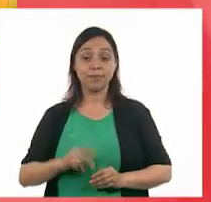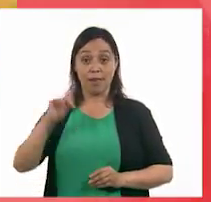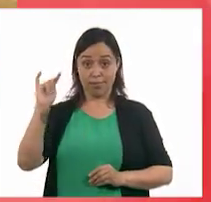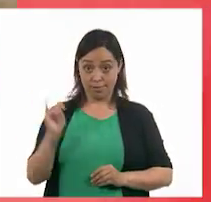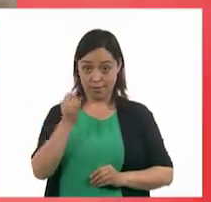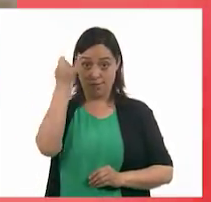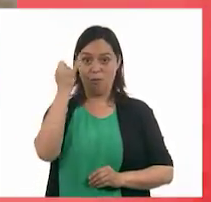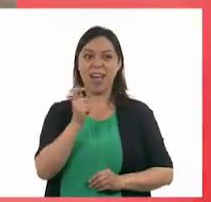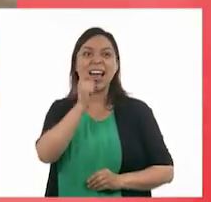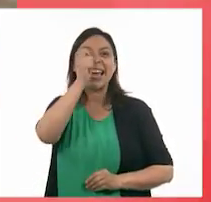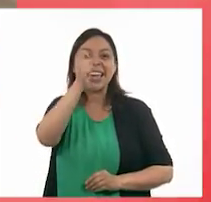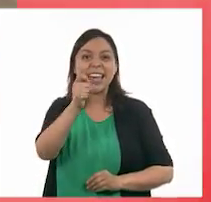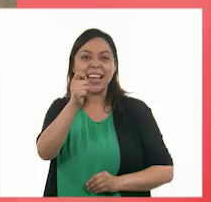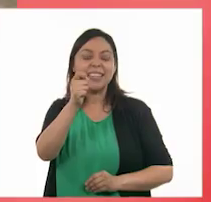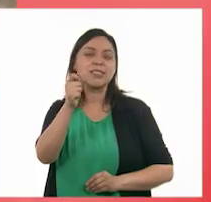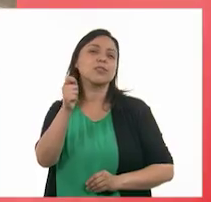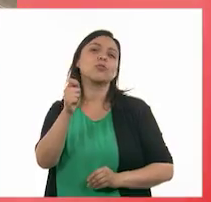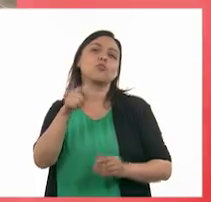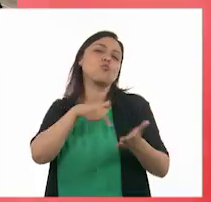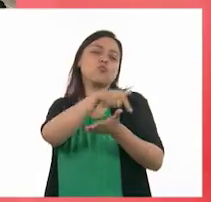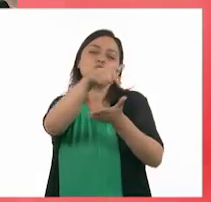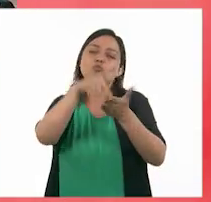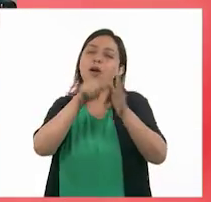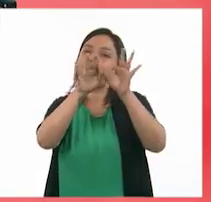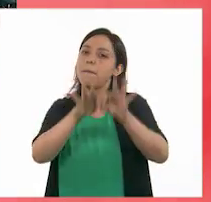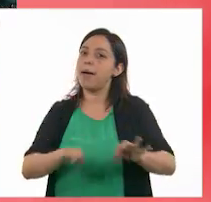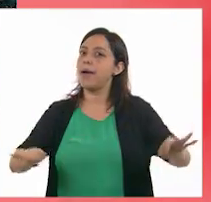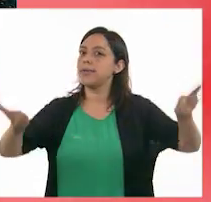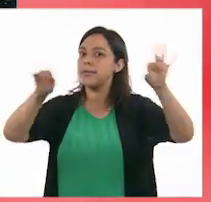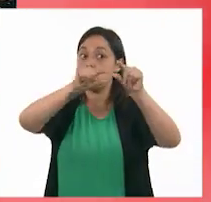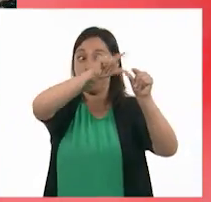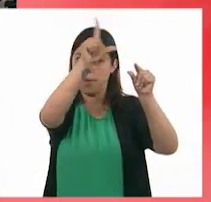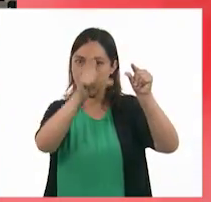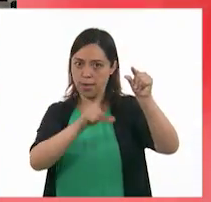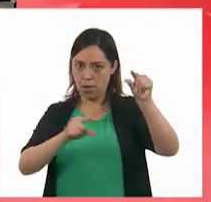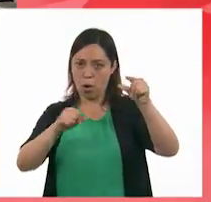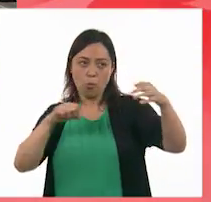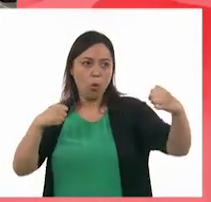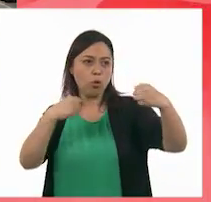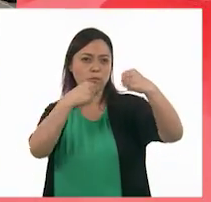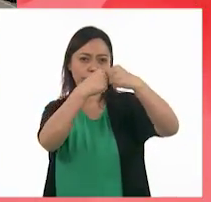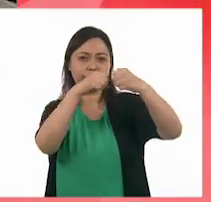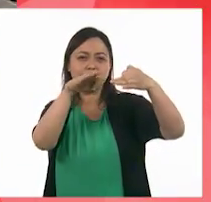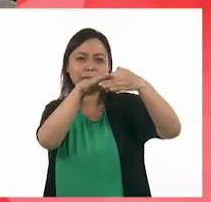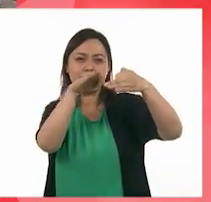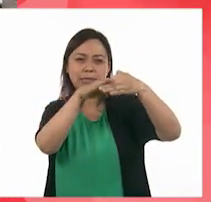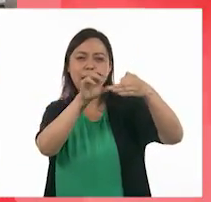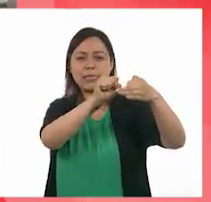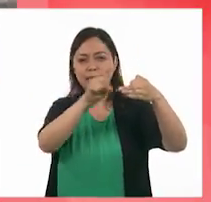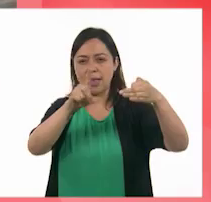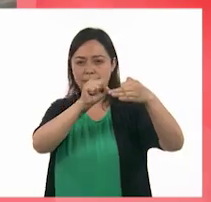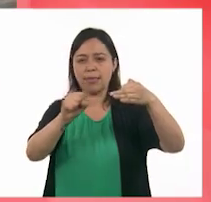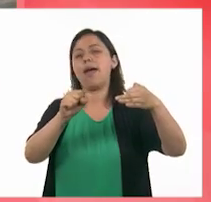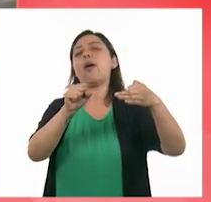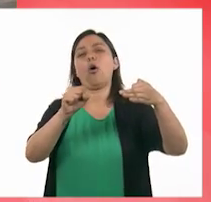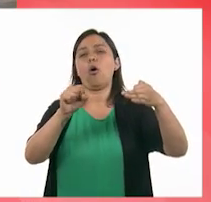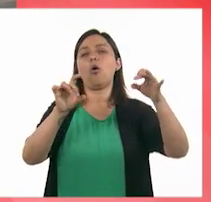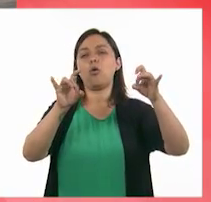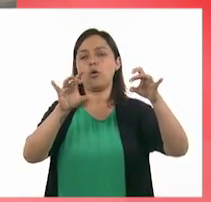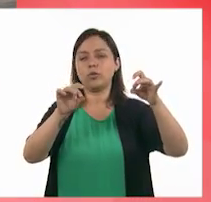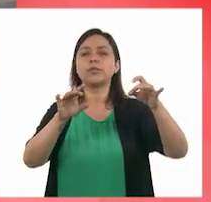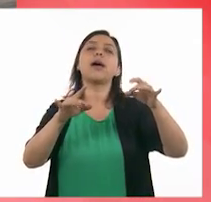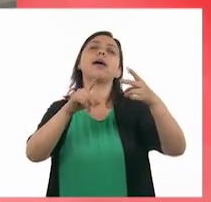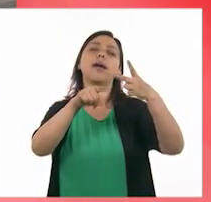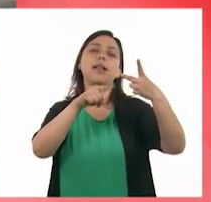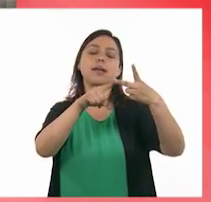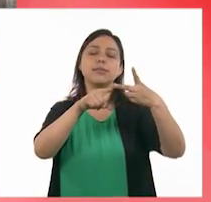Tijuana es una de las zonas más importantes en el país. Por su cercanía a San Diego, Los Ángeles y San Francisco, hacen de esta ciudad